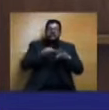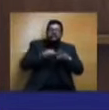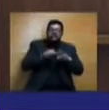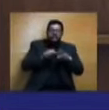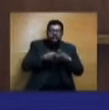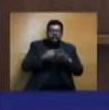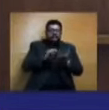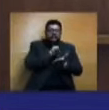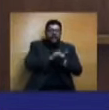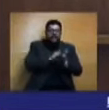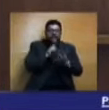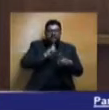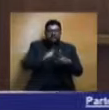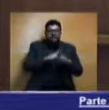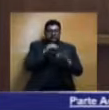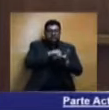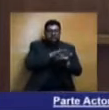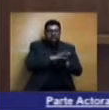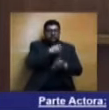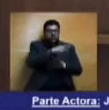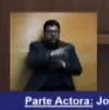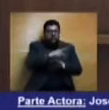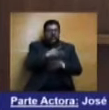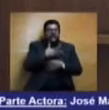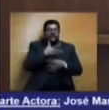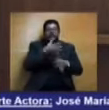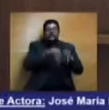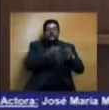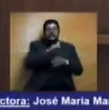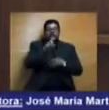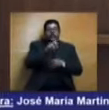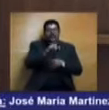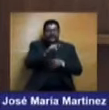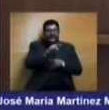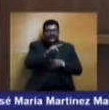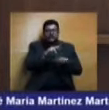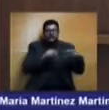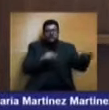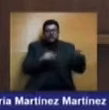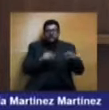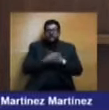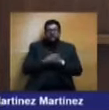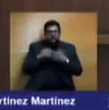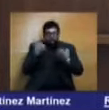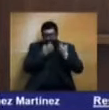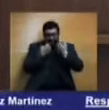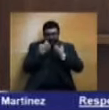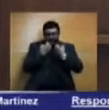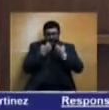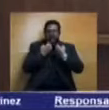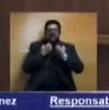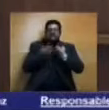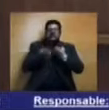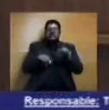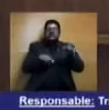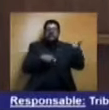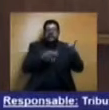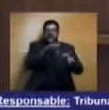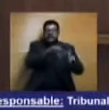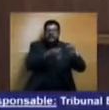sustanciado en el expediente local GIN 180 y su acumulado. El magistrado ponente estima que se debe revocar la resolución del tribunal